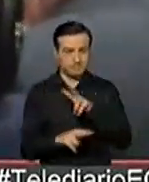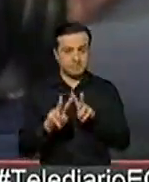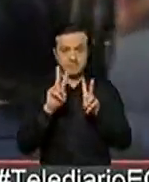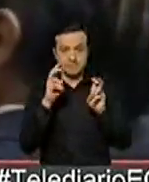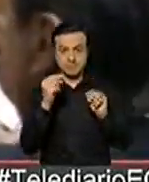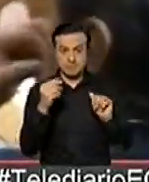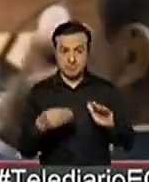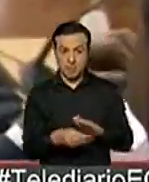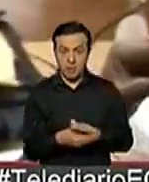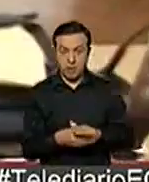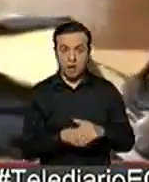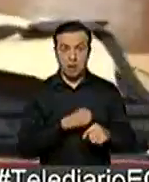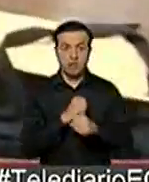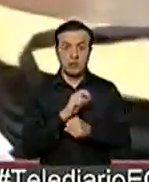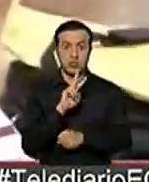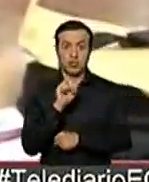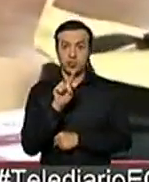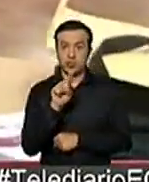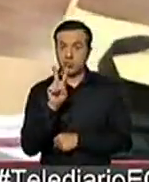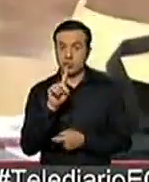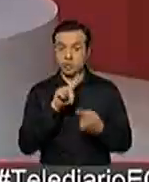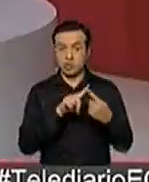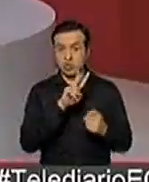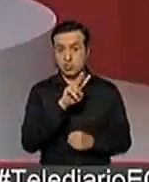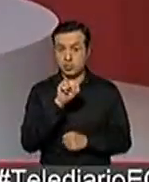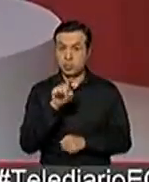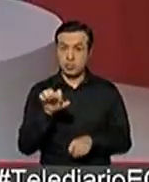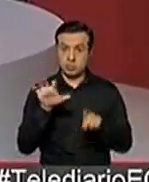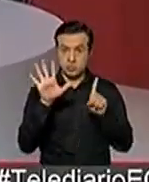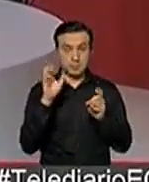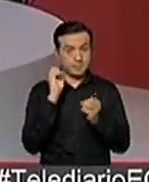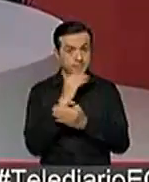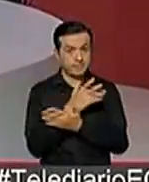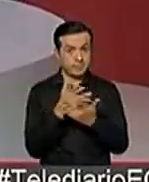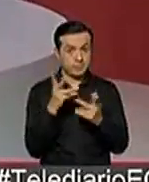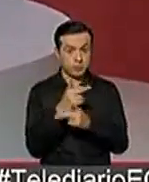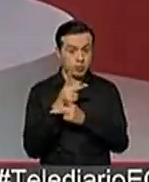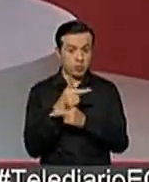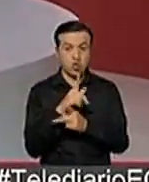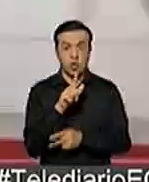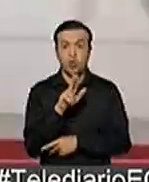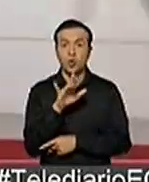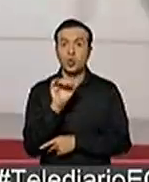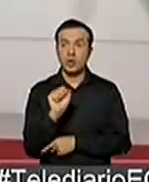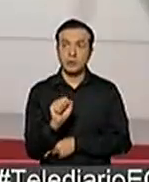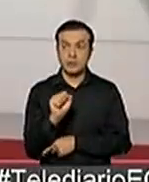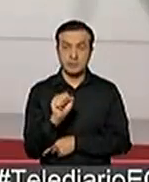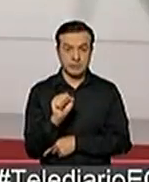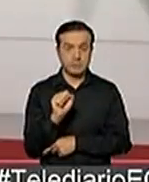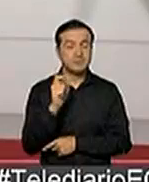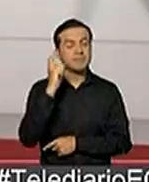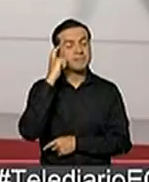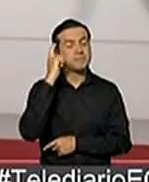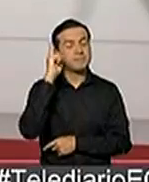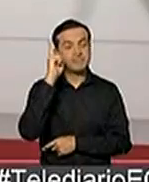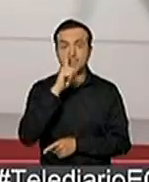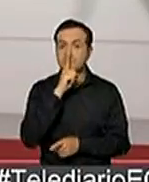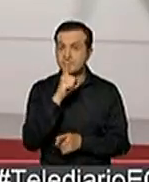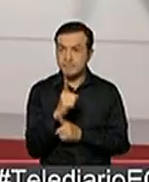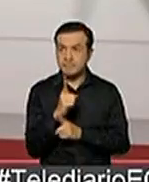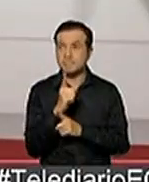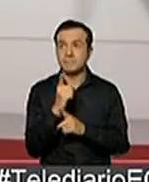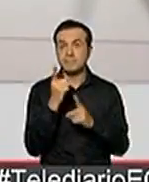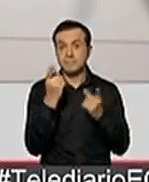Sobornos 2012-2016, según expresó en primera impresión el consejero Luis Verde Soto. Es una posición de que las